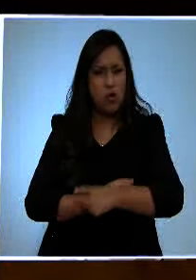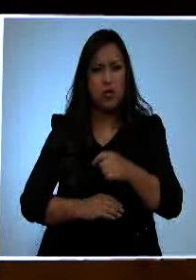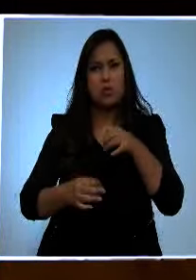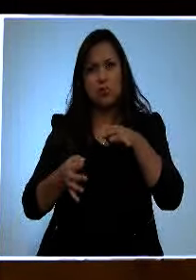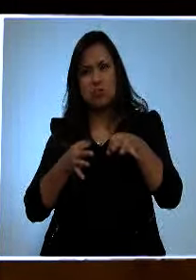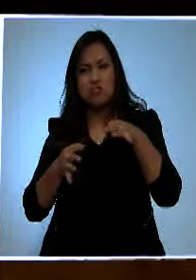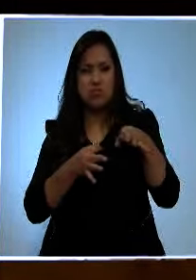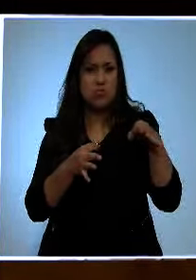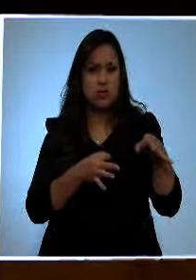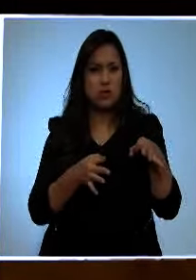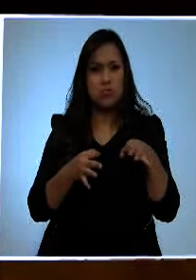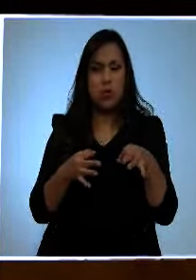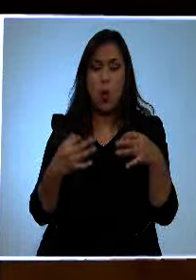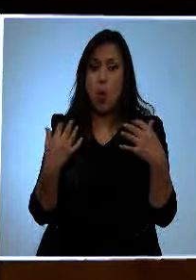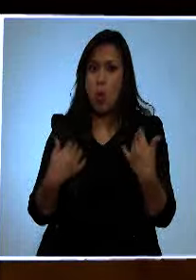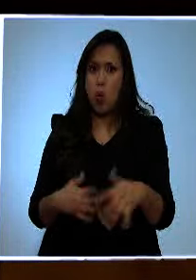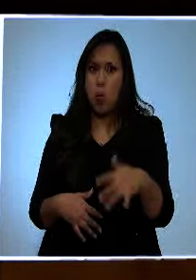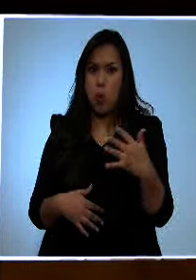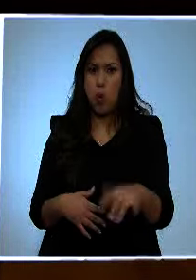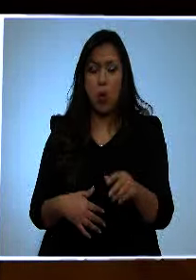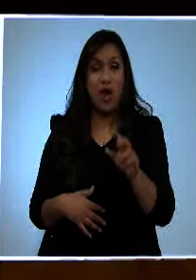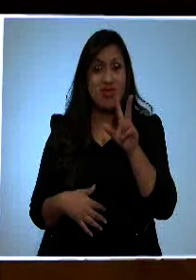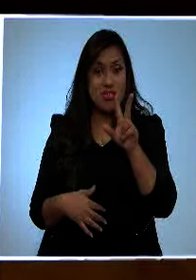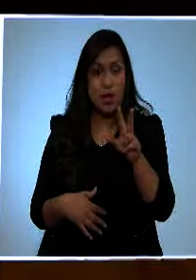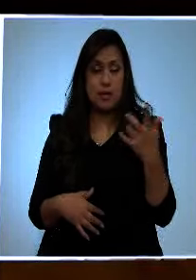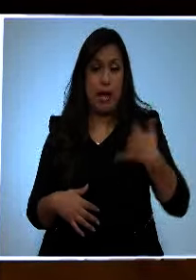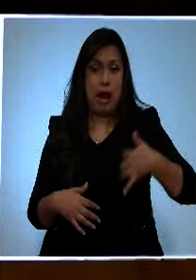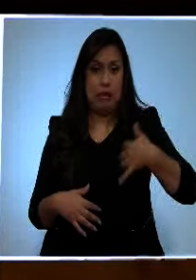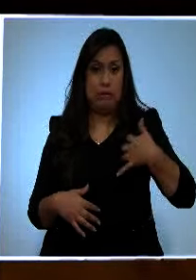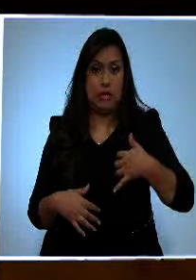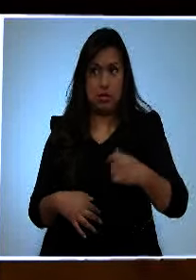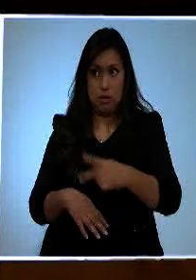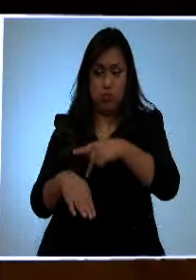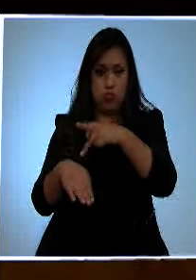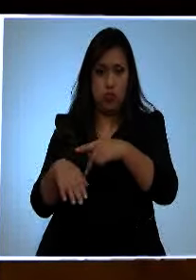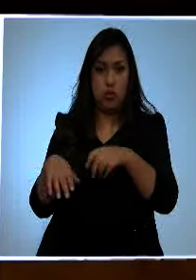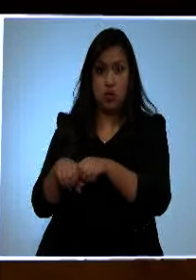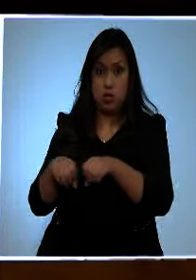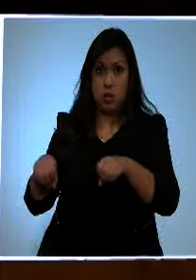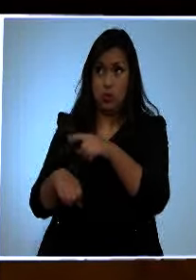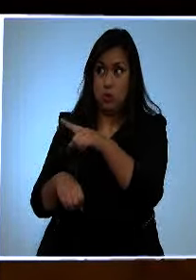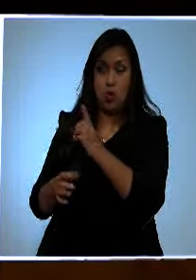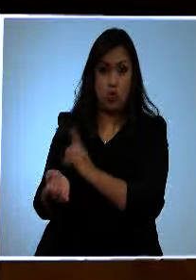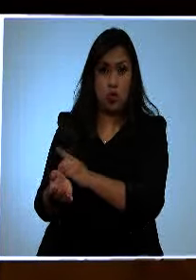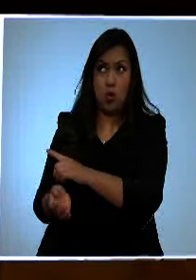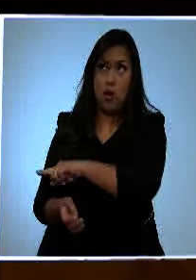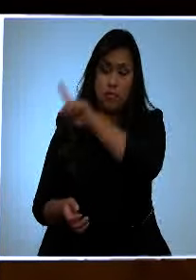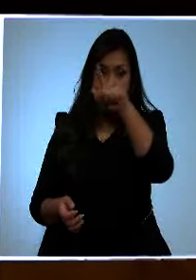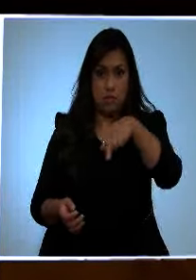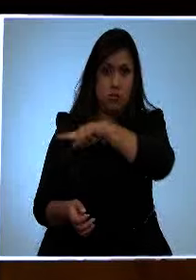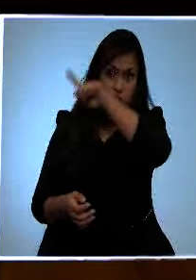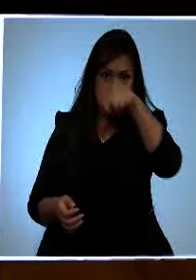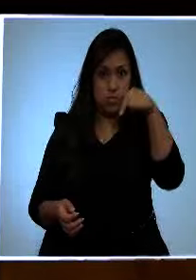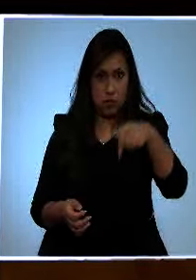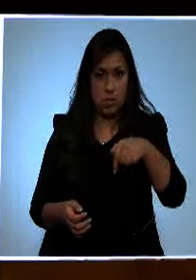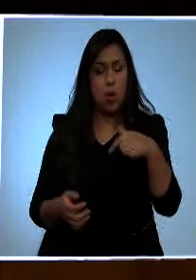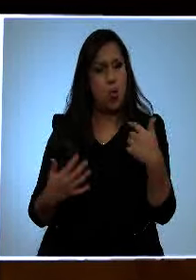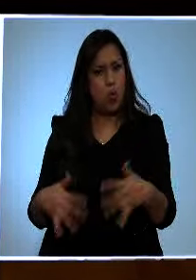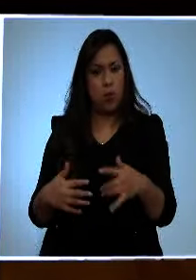más grandes expositores argentinos Tenemos aquí a nada más y nada menos que al dror Daniel Salcedo querellante de la familia